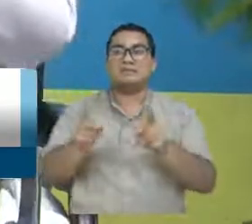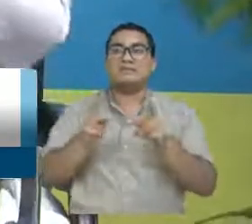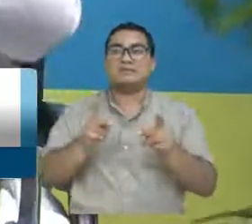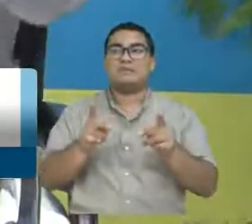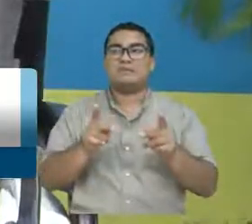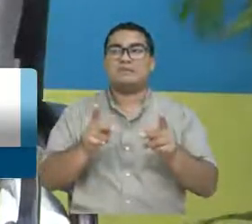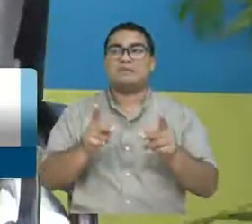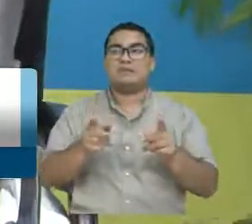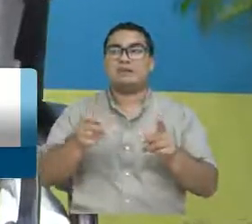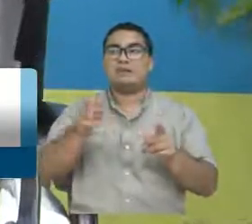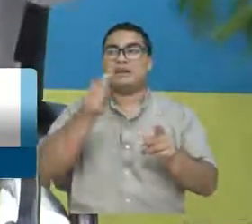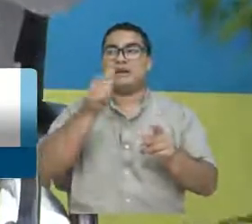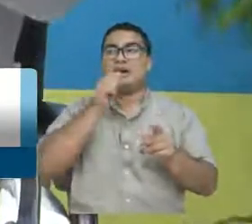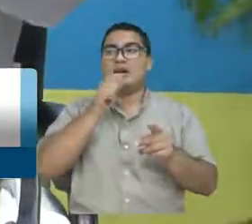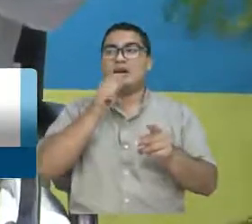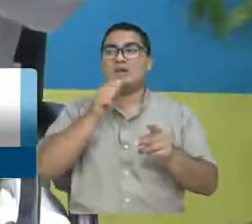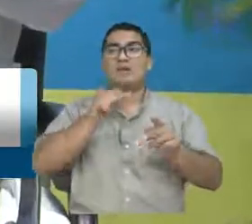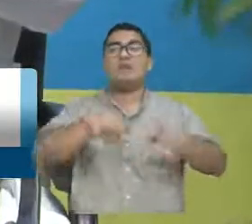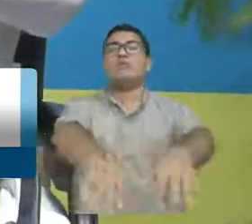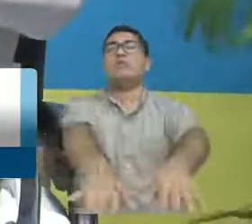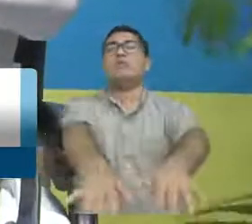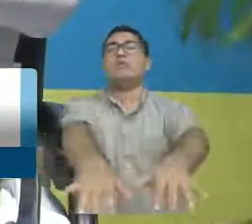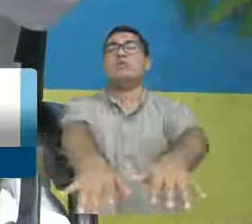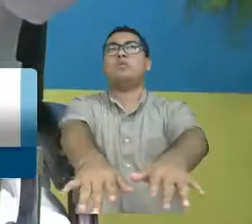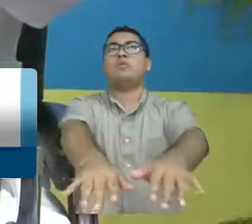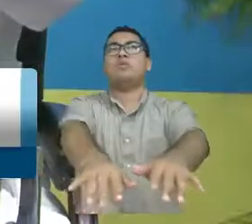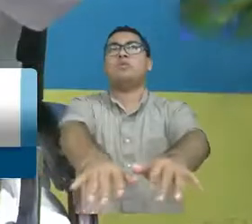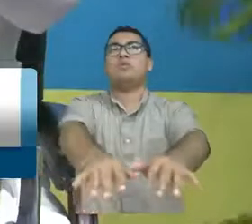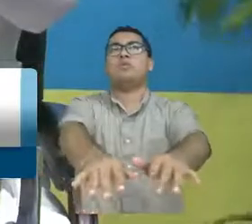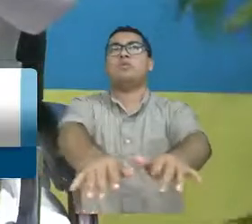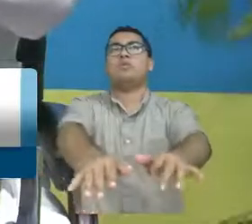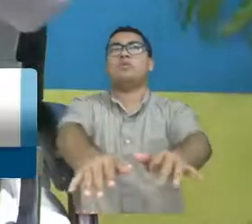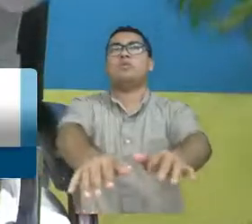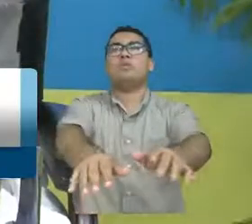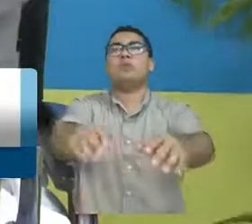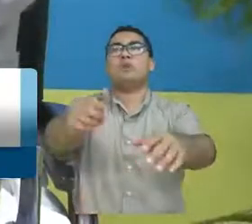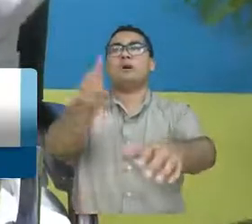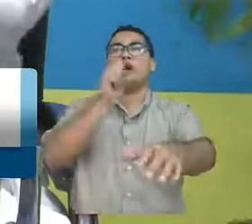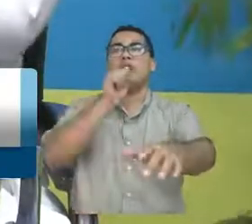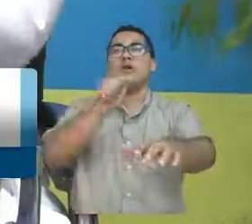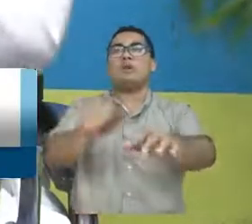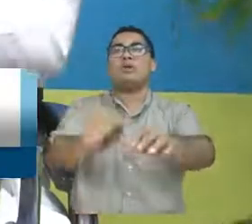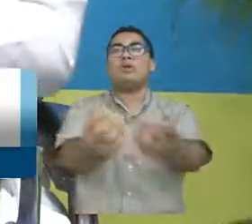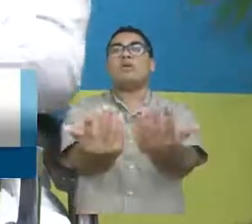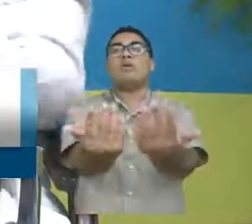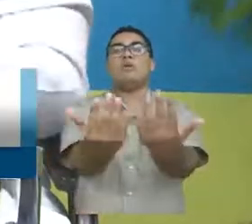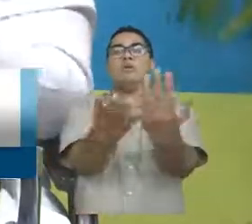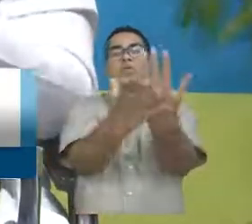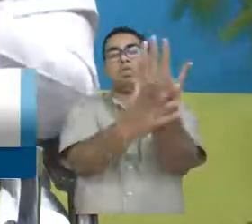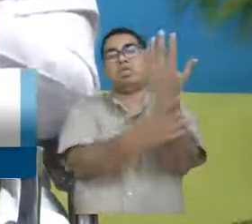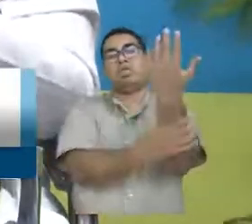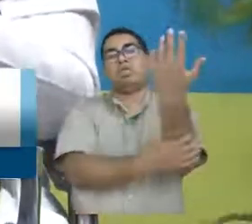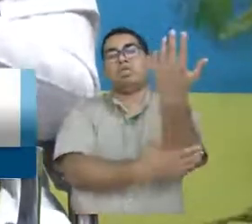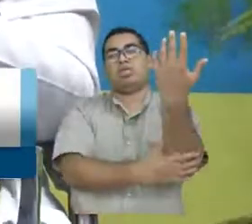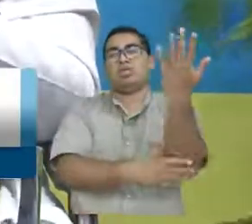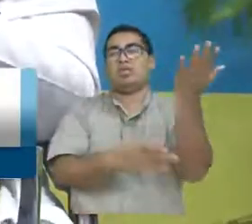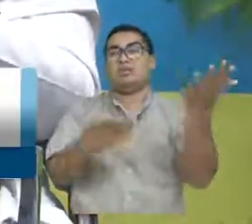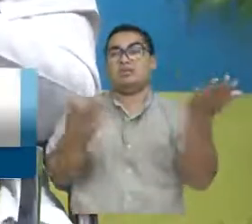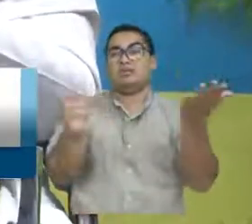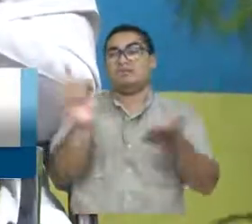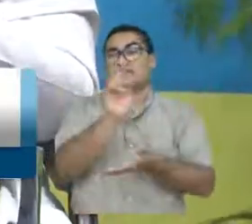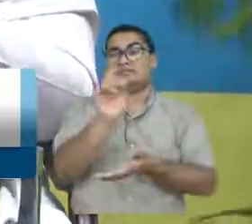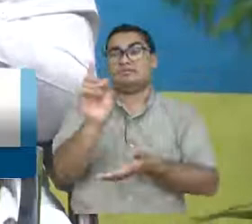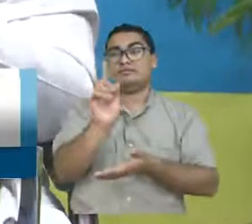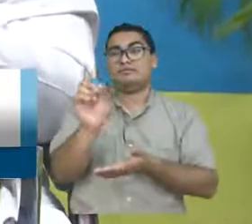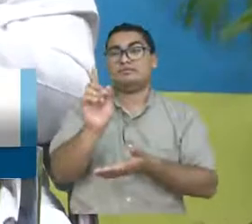se enjuaga la mano o que el chorro le caiga de esta forma. Y se le va a los codos. Exacto. ¿Cuál es la forma correcta